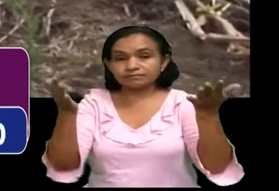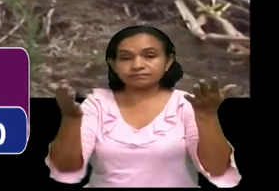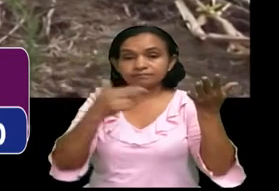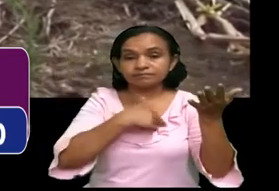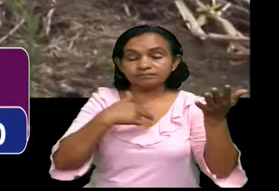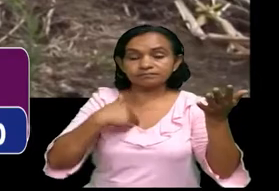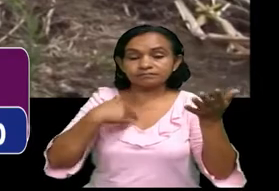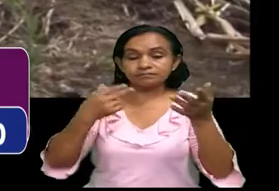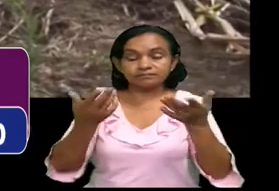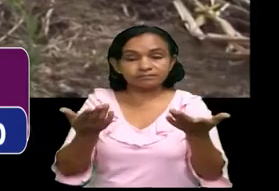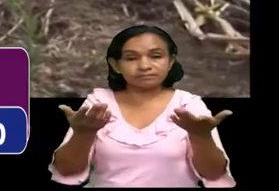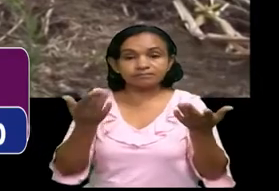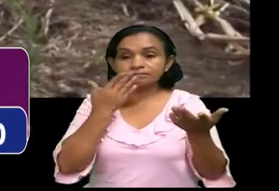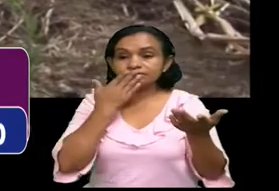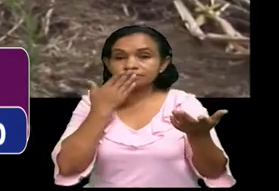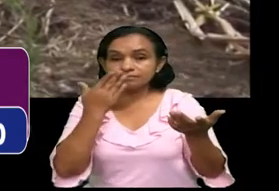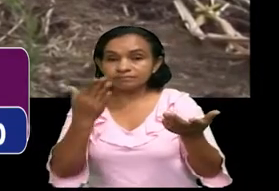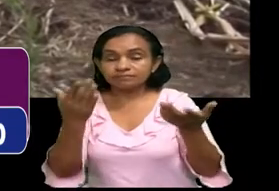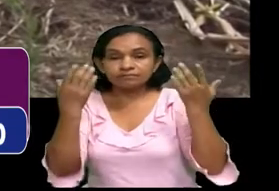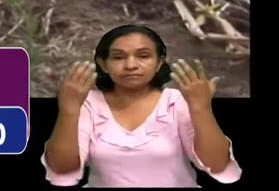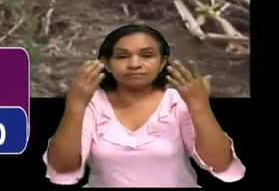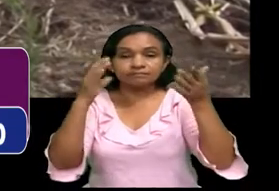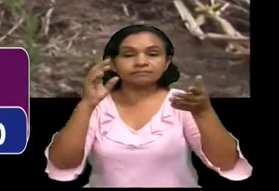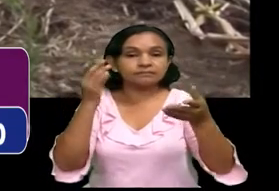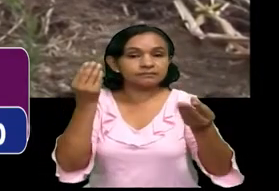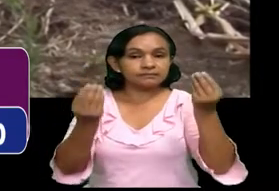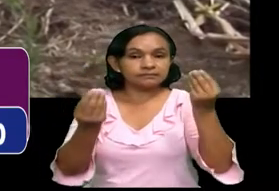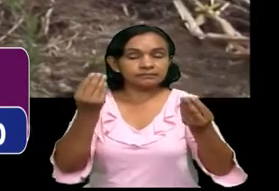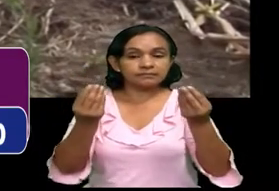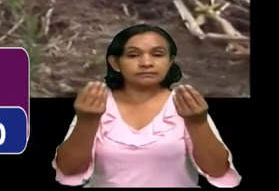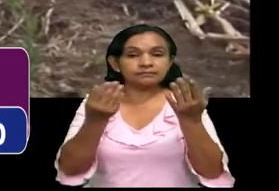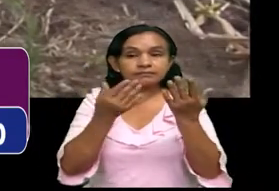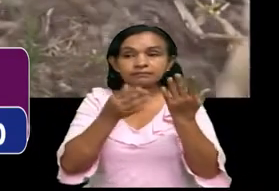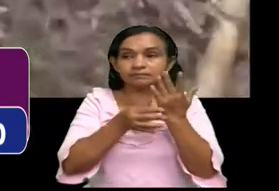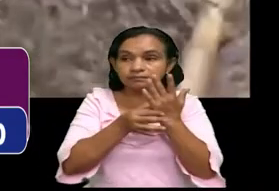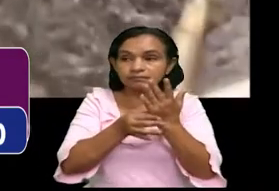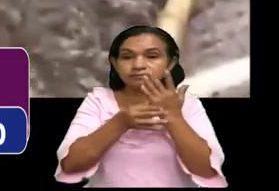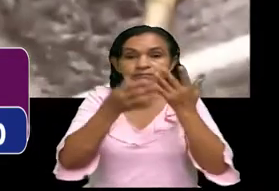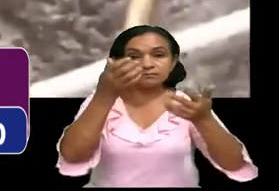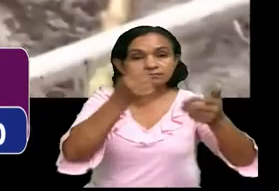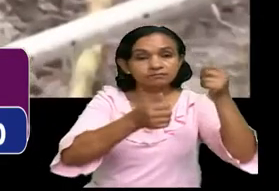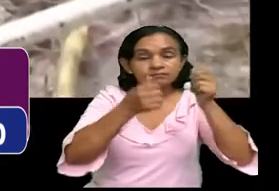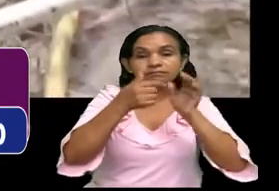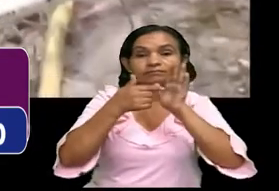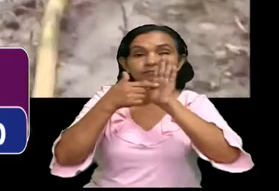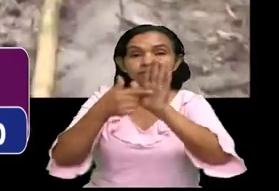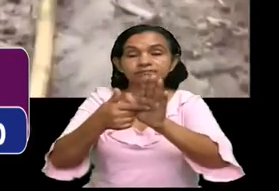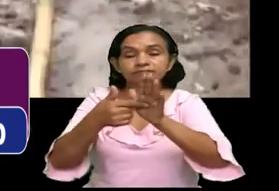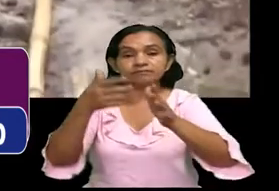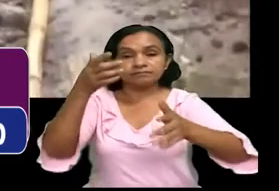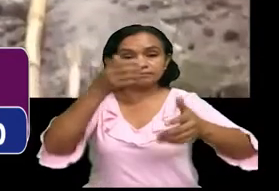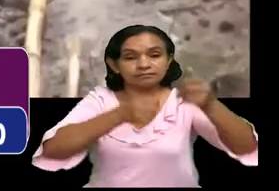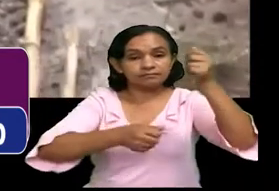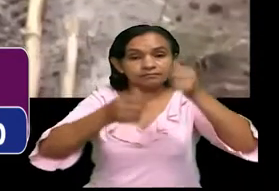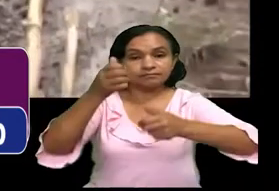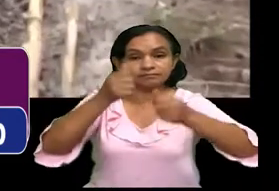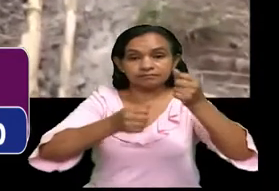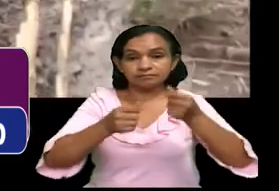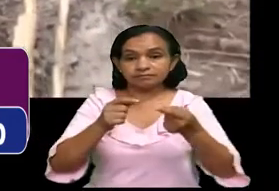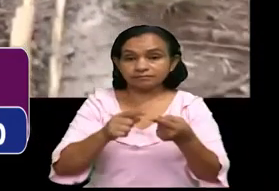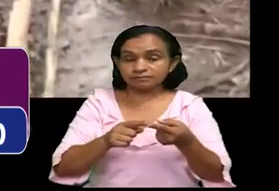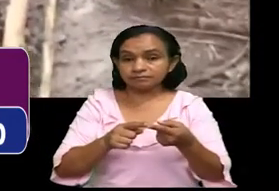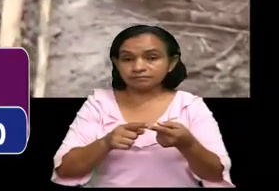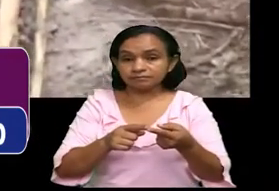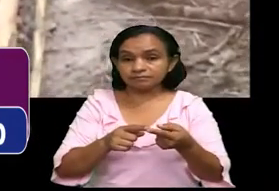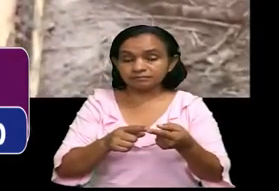nuestra producción. Lógicamente, de eso depende la calidad. Para ponerte un ejemplo, si la leche que producimos nosotros no